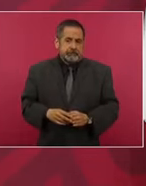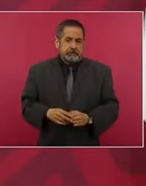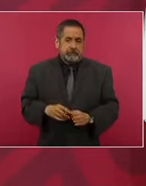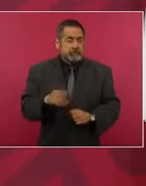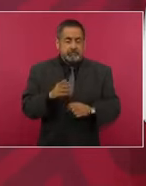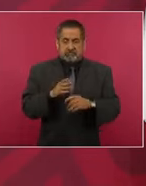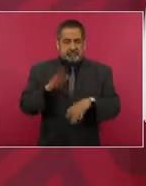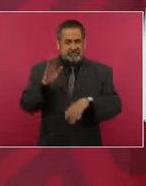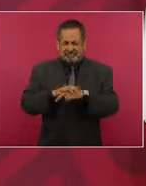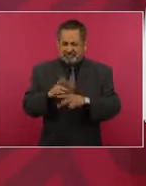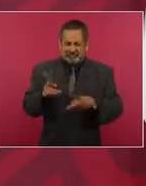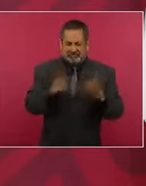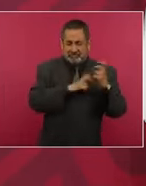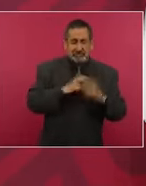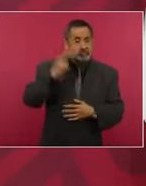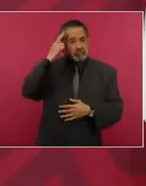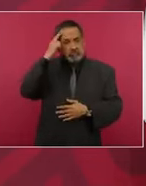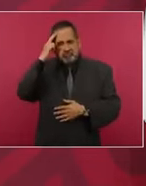superaron a Porfirio Díaz